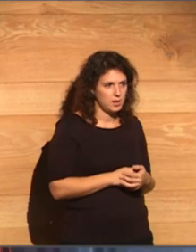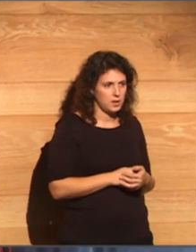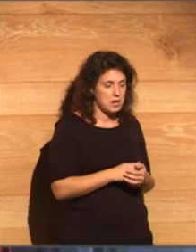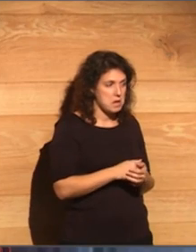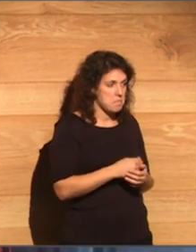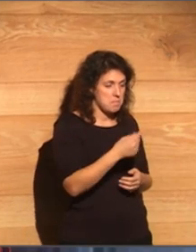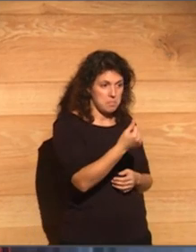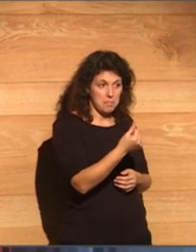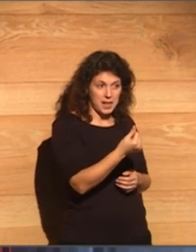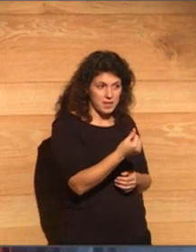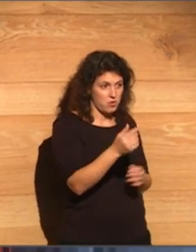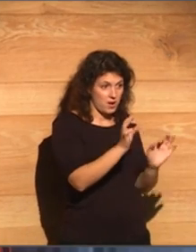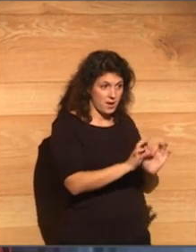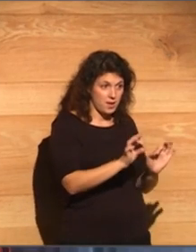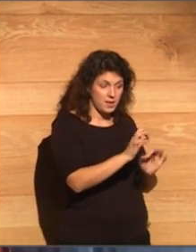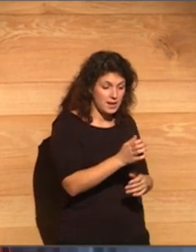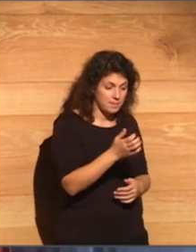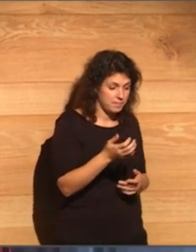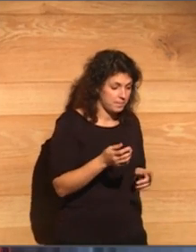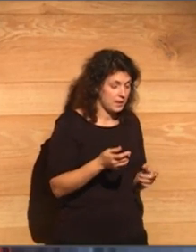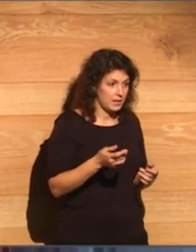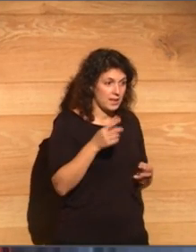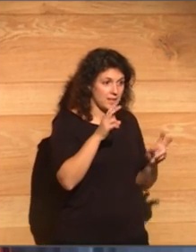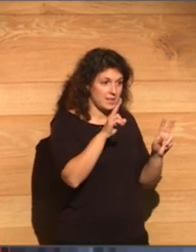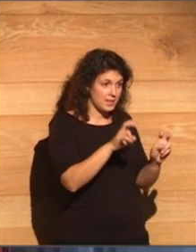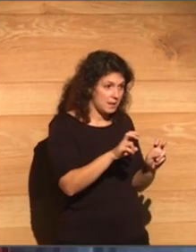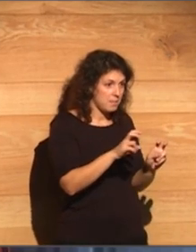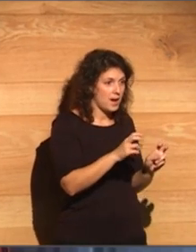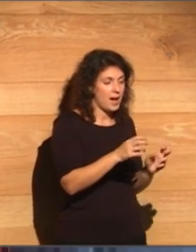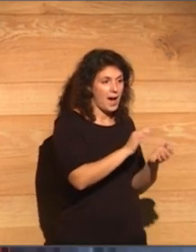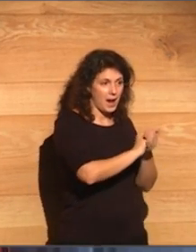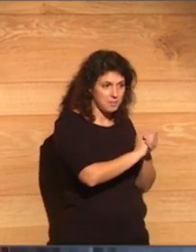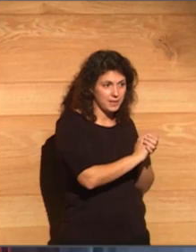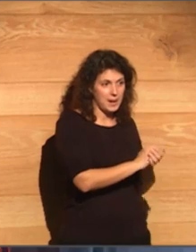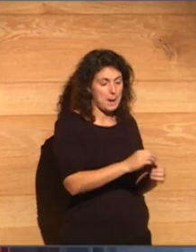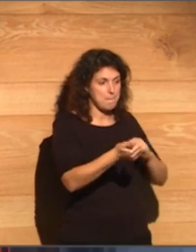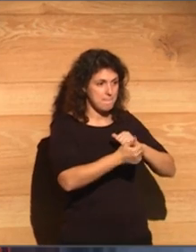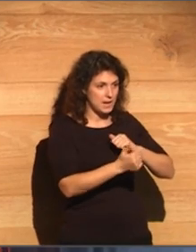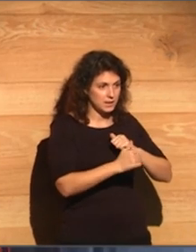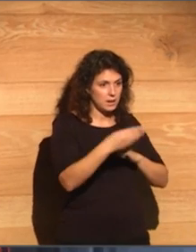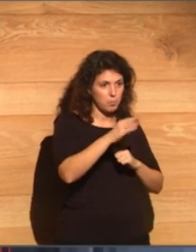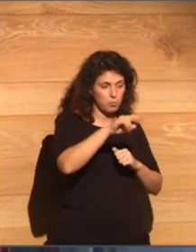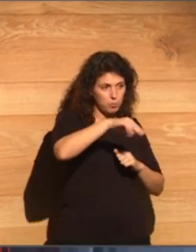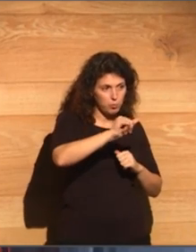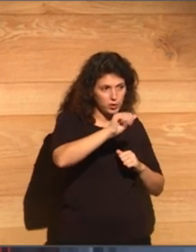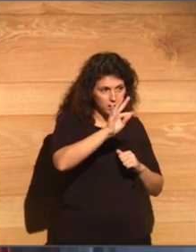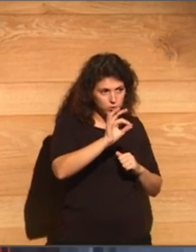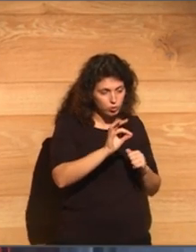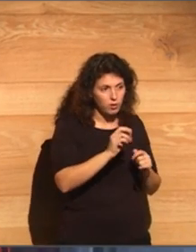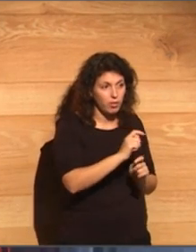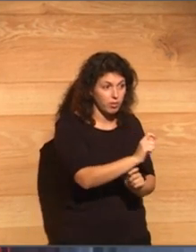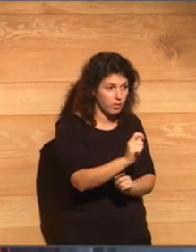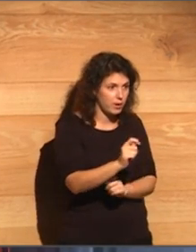nada. Lo que hay que hacer es, en vez de tanta almendra, le echas patata, le echas boniato, y a partir de aquí, pues ya